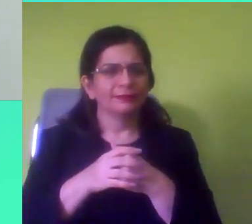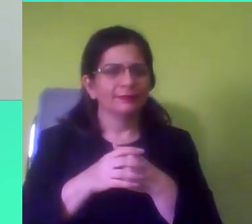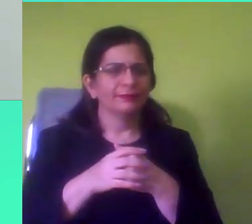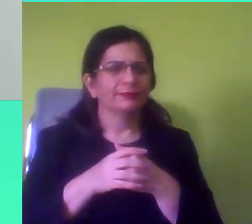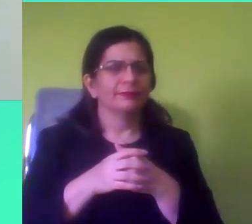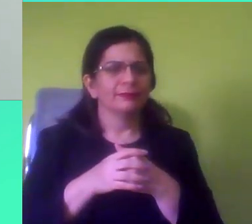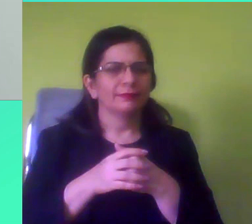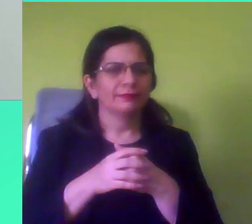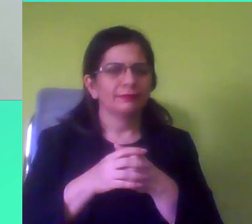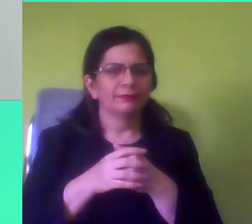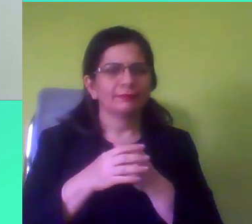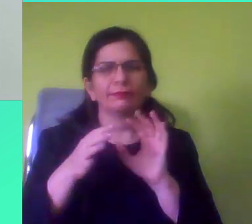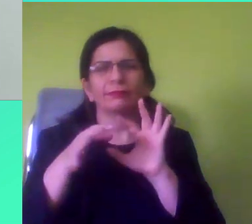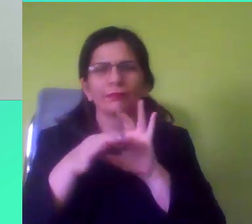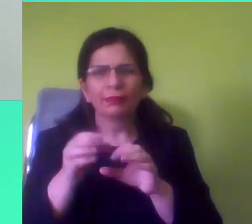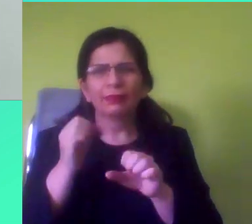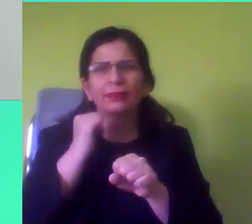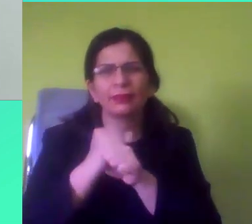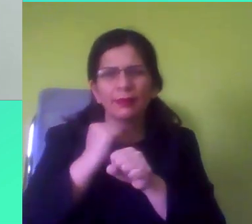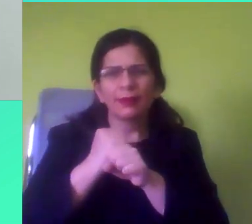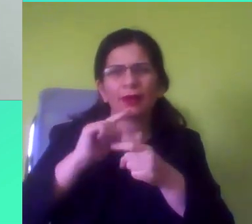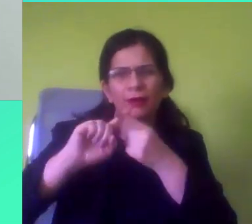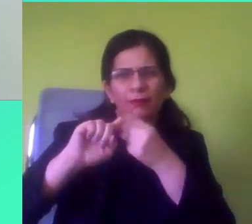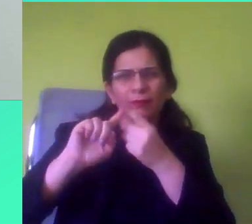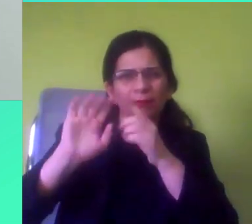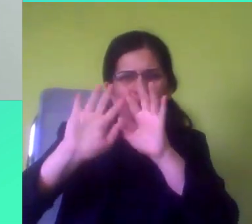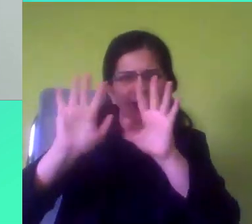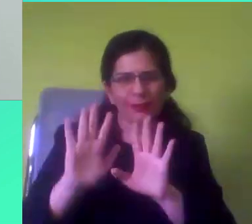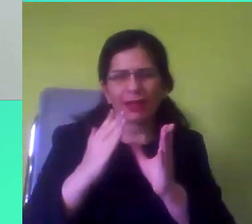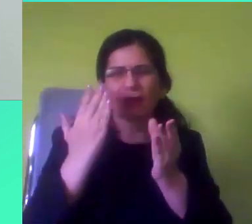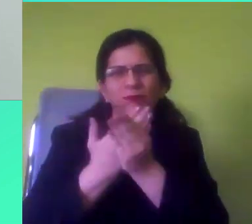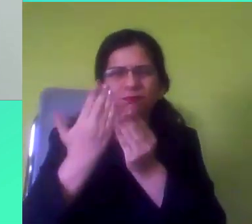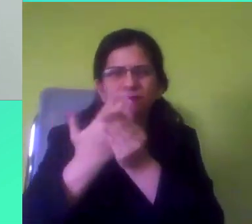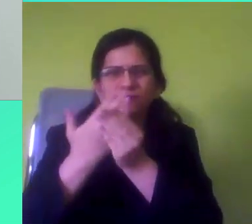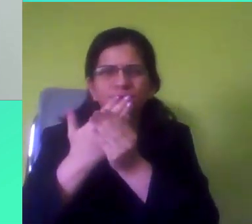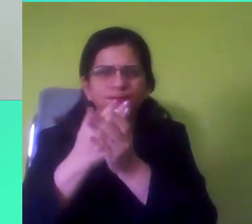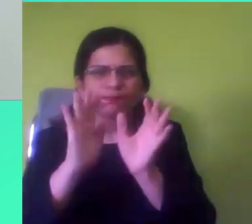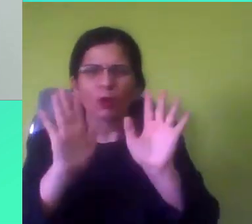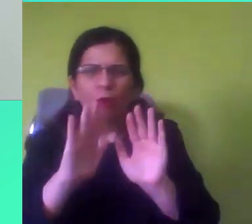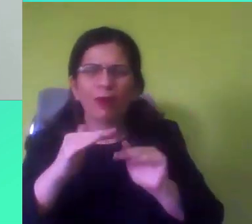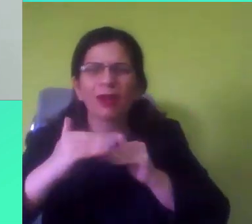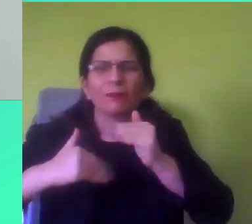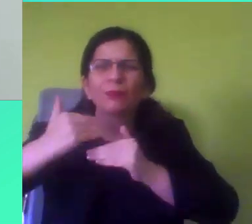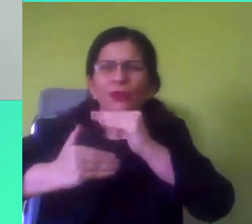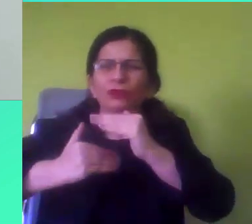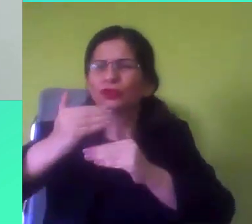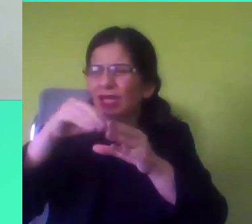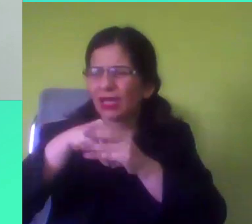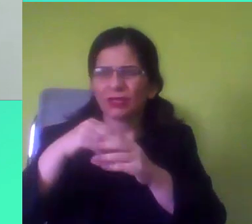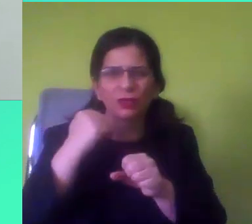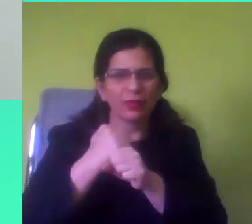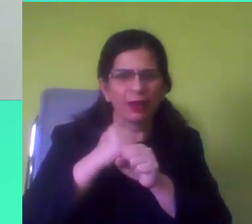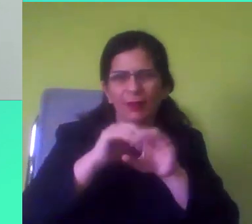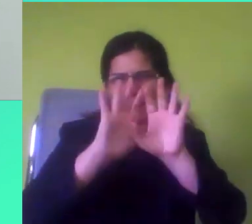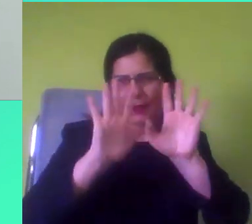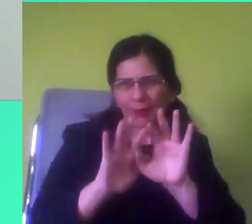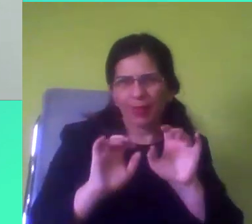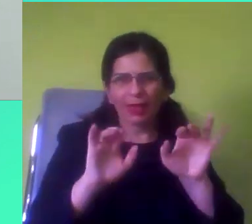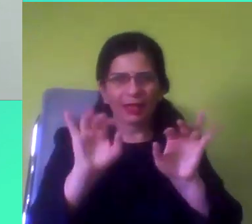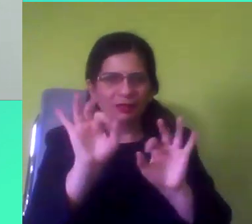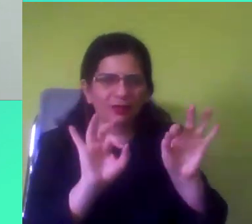varias campañas y también de trabajo de gabinete. Ellos pudieron documentar todo el proceso que conllevó